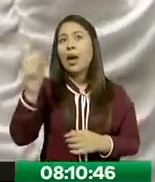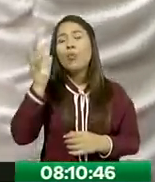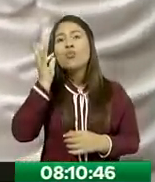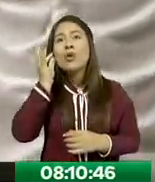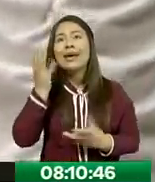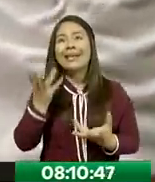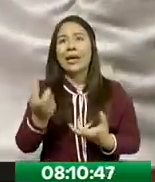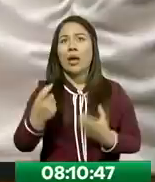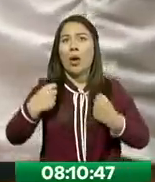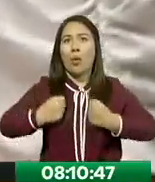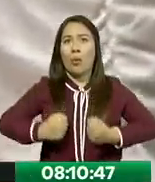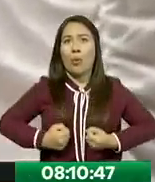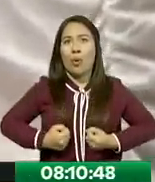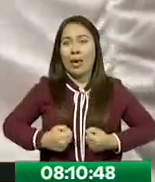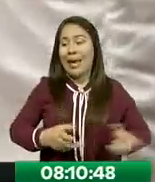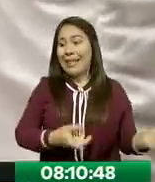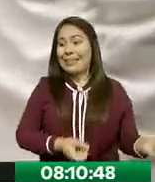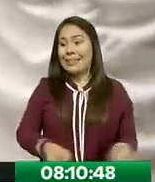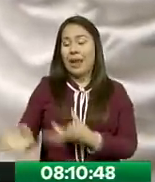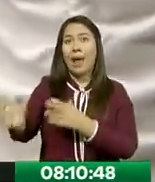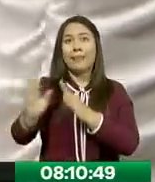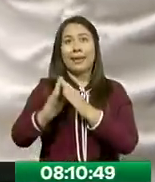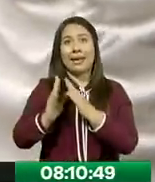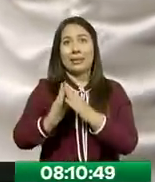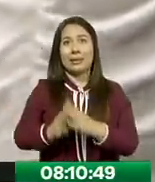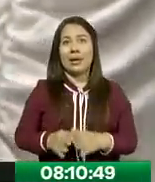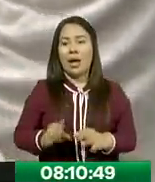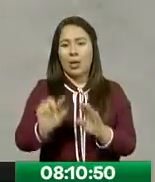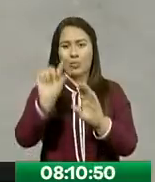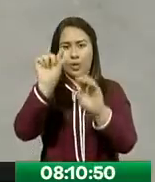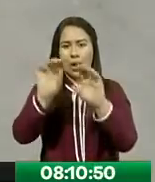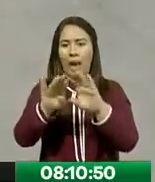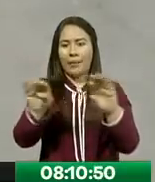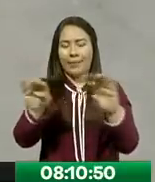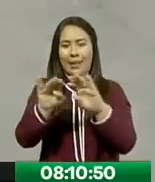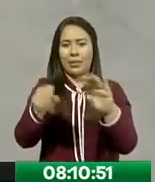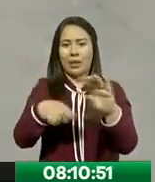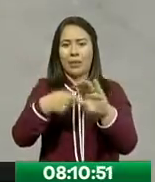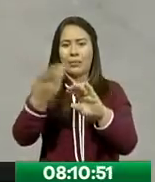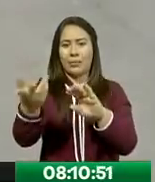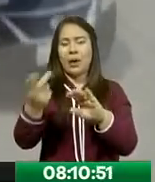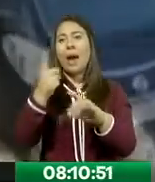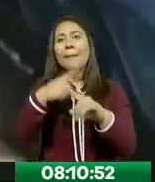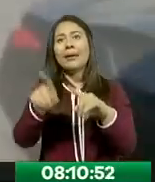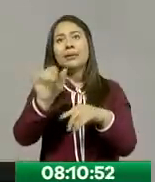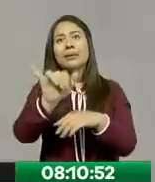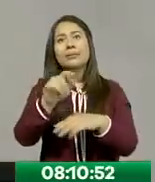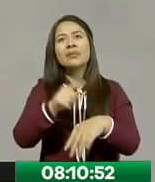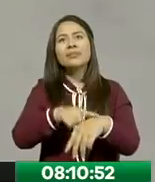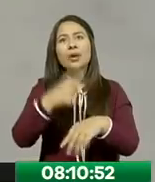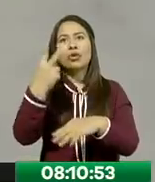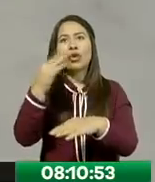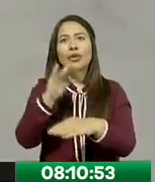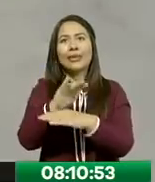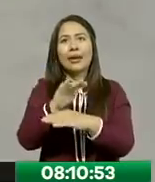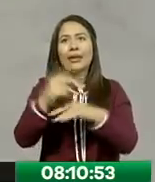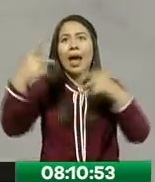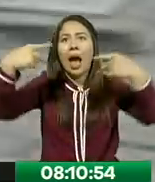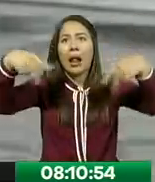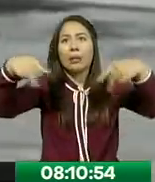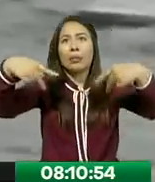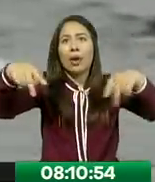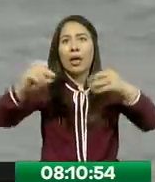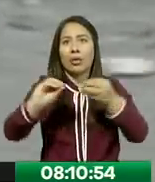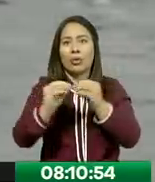bolso antes en mi casa, porque hay como una abertura. Sucedió el sábado a las 14 horas en la 14ª etapa de